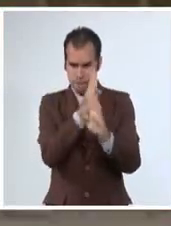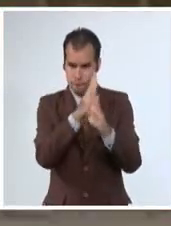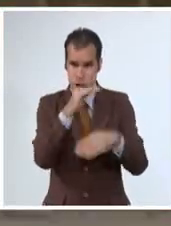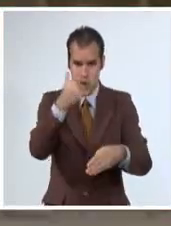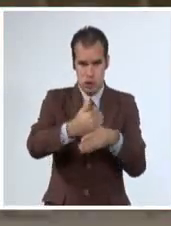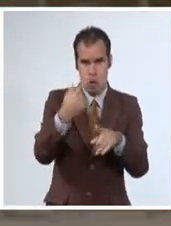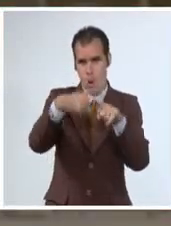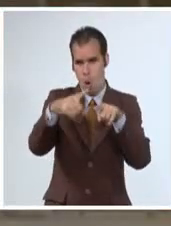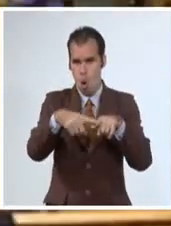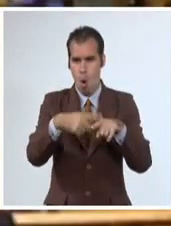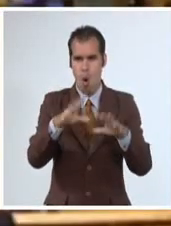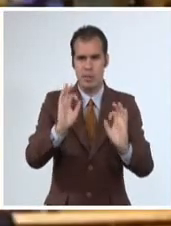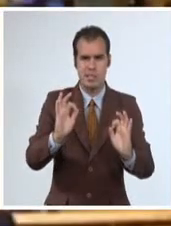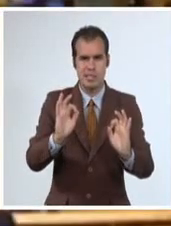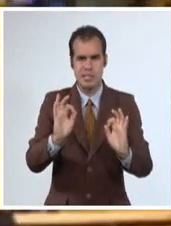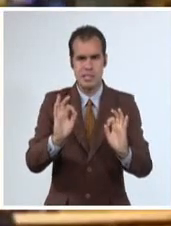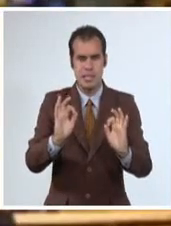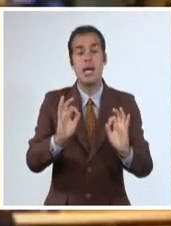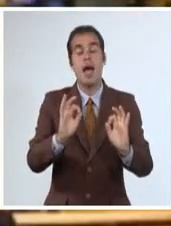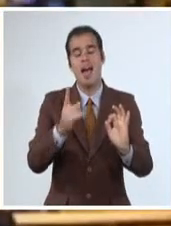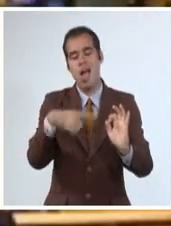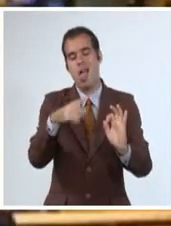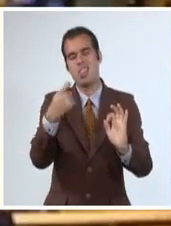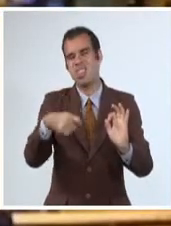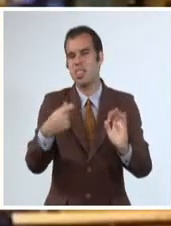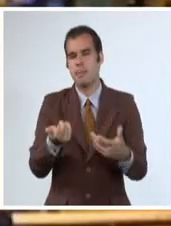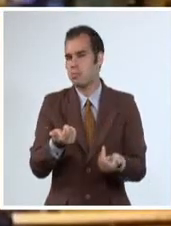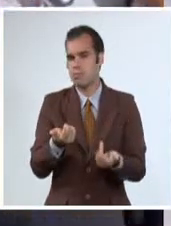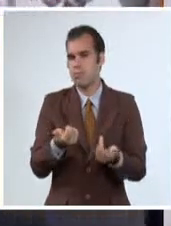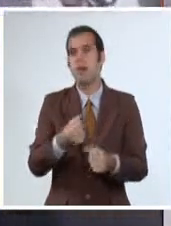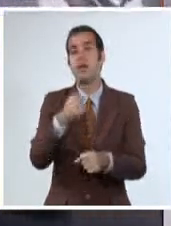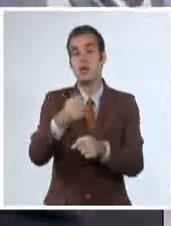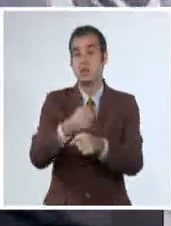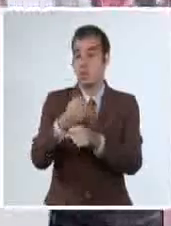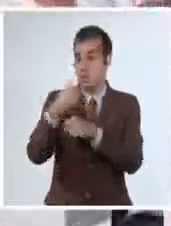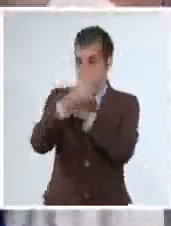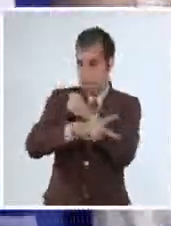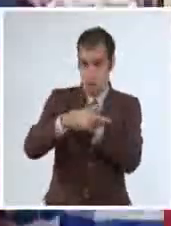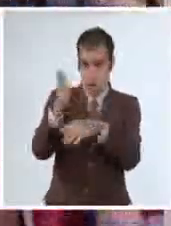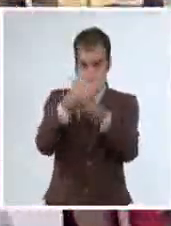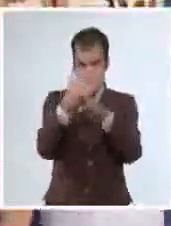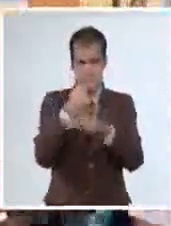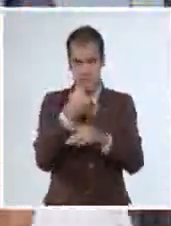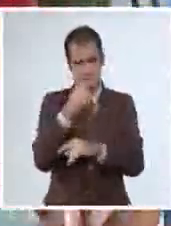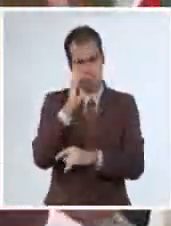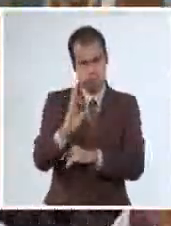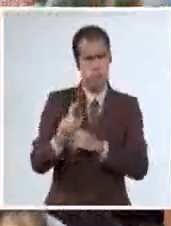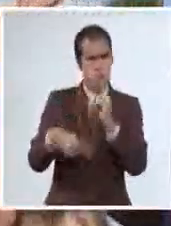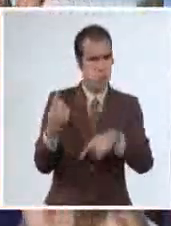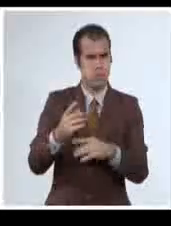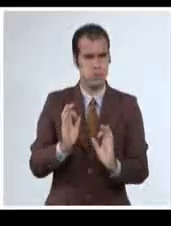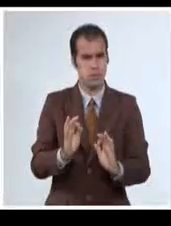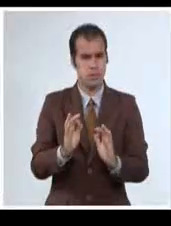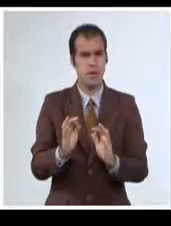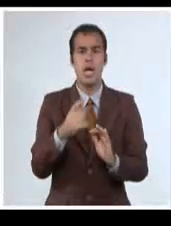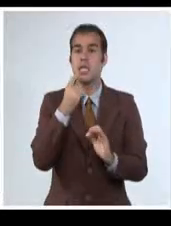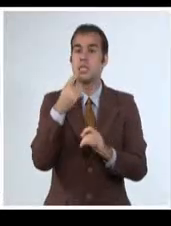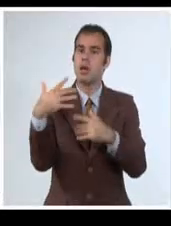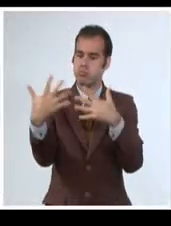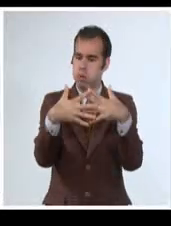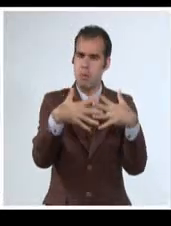y campañas de descrédito, amerita la enérgica condena de las naciones. Cuenta con la voz de los amigos que se niegan a realidad tan cruel. Ha